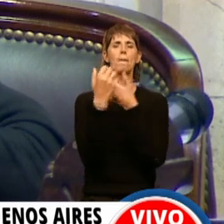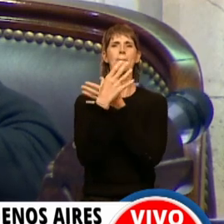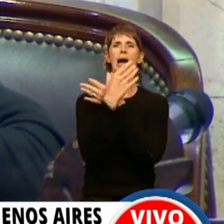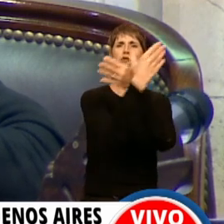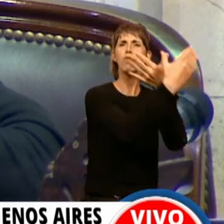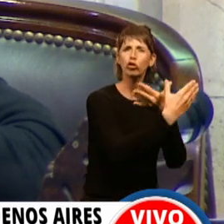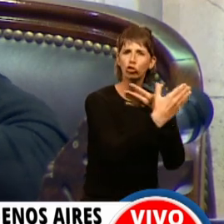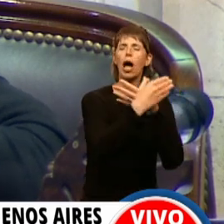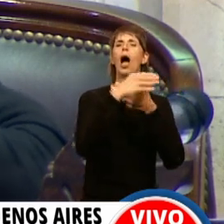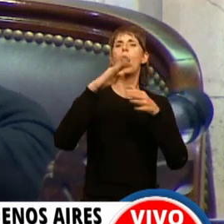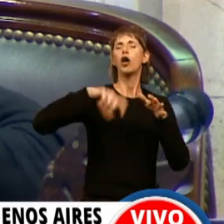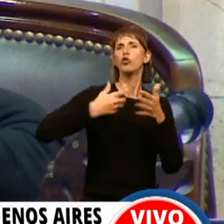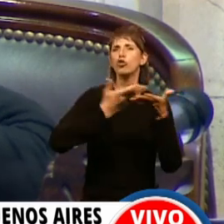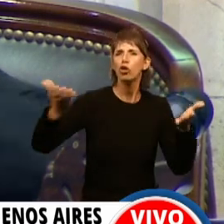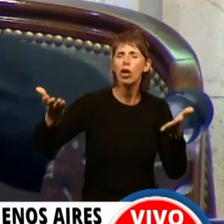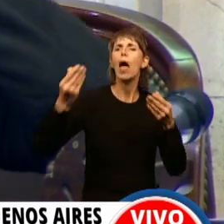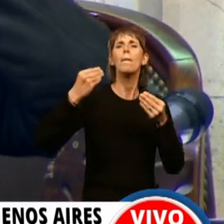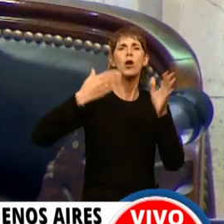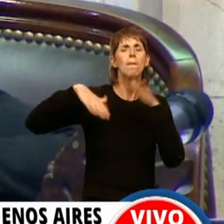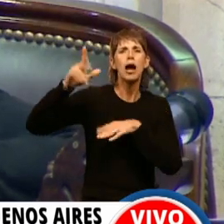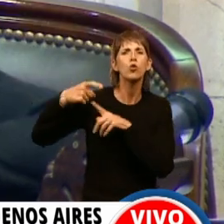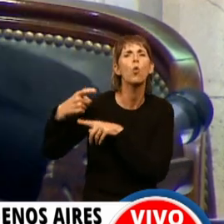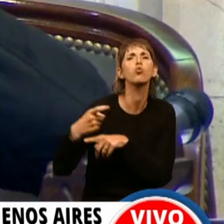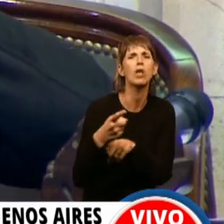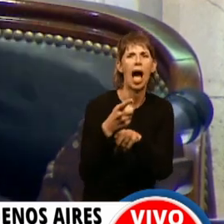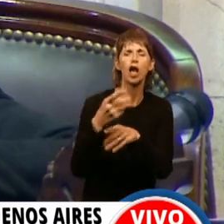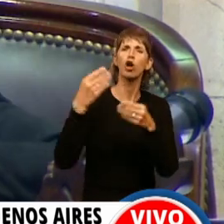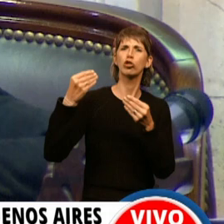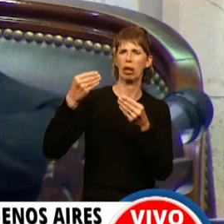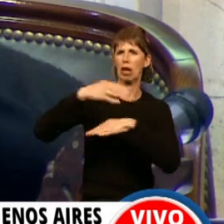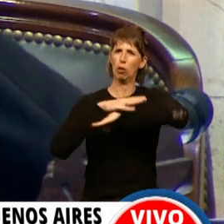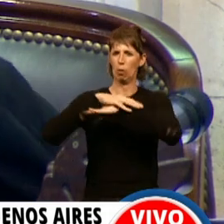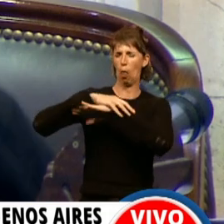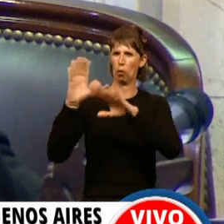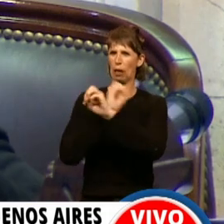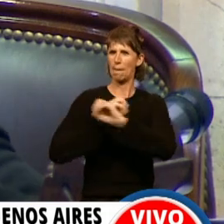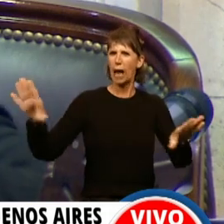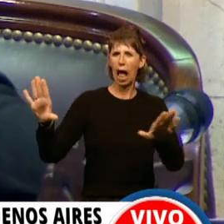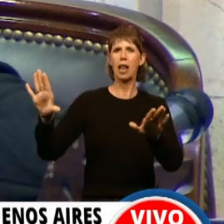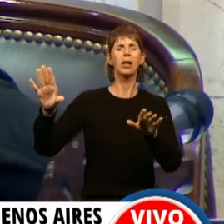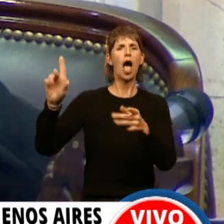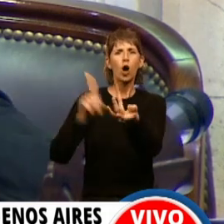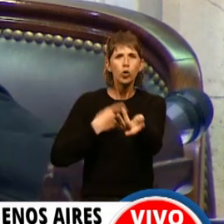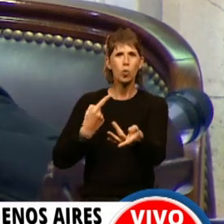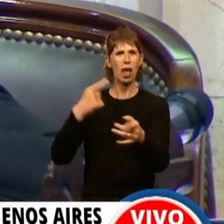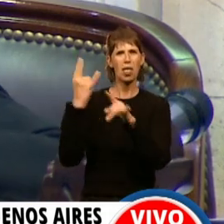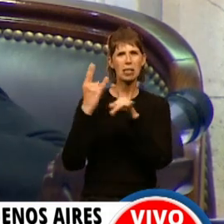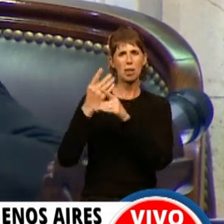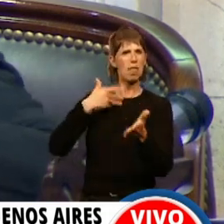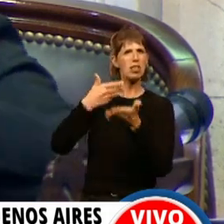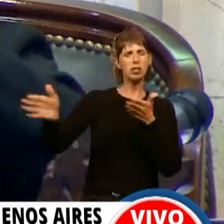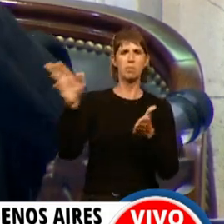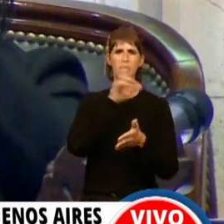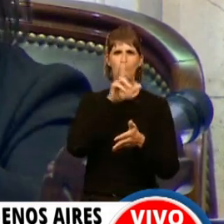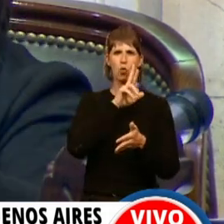guiada por gusanos de una moral putrefacta misógina y anti derechos nada